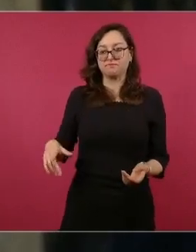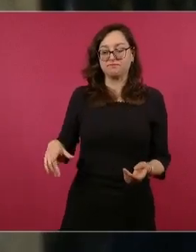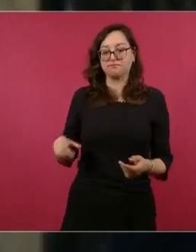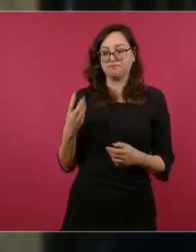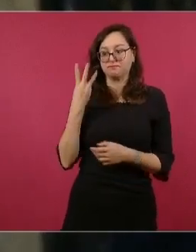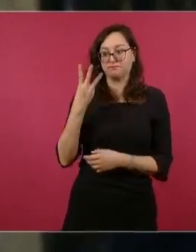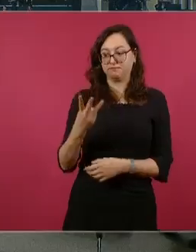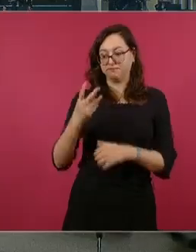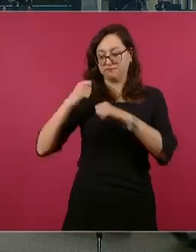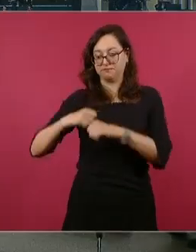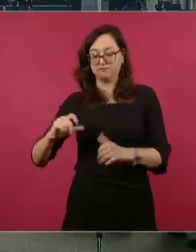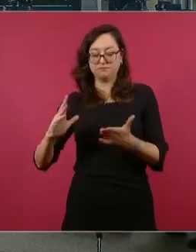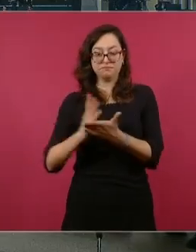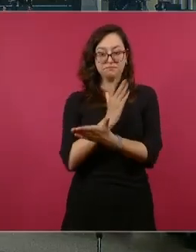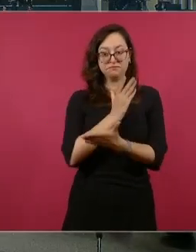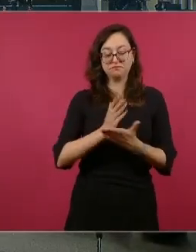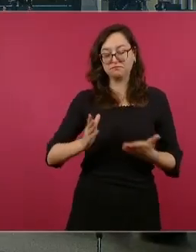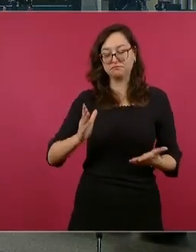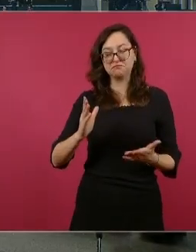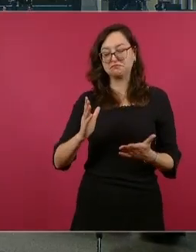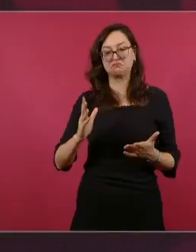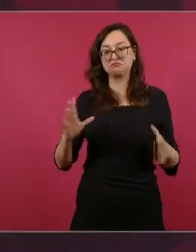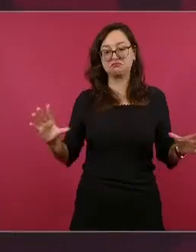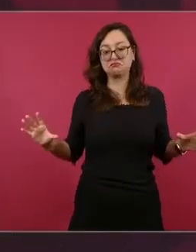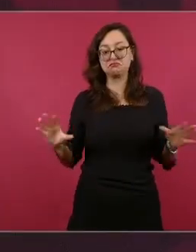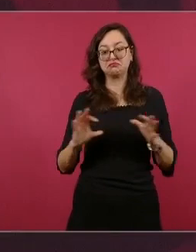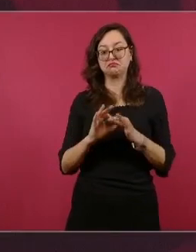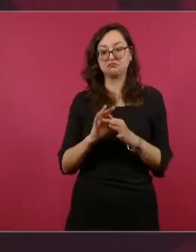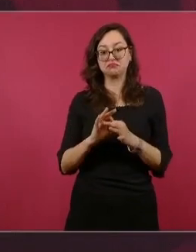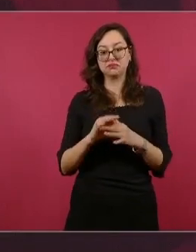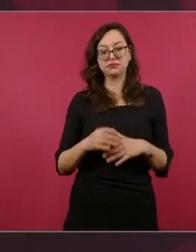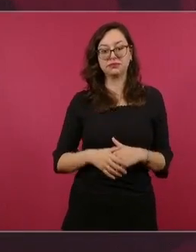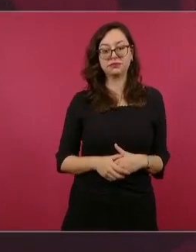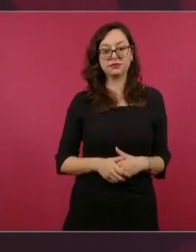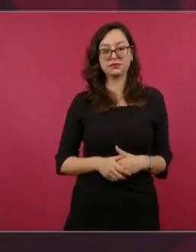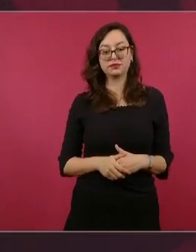de los tres poderes? Al contrario,